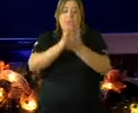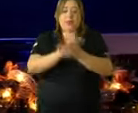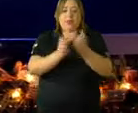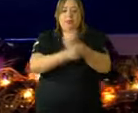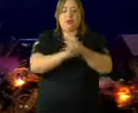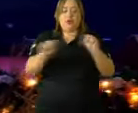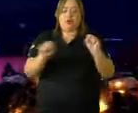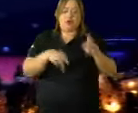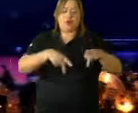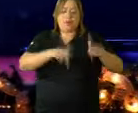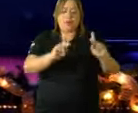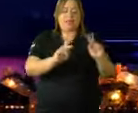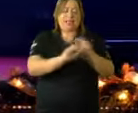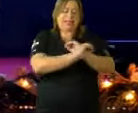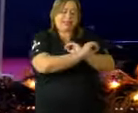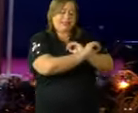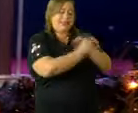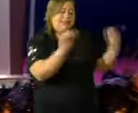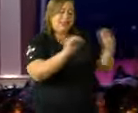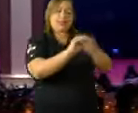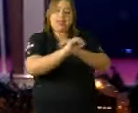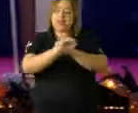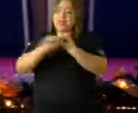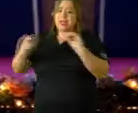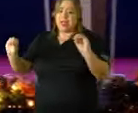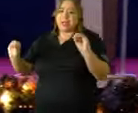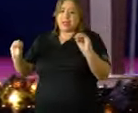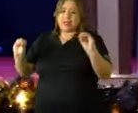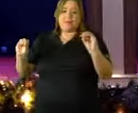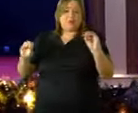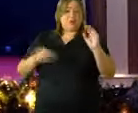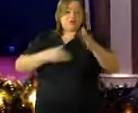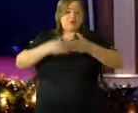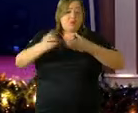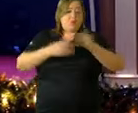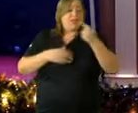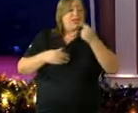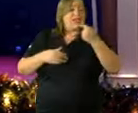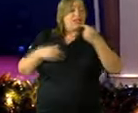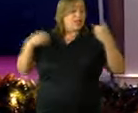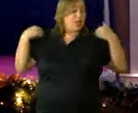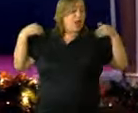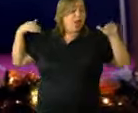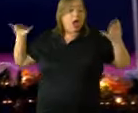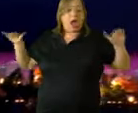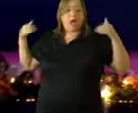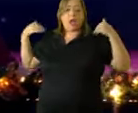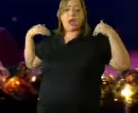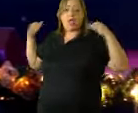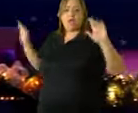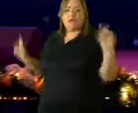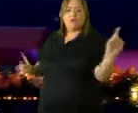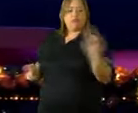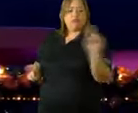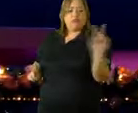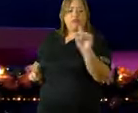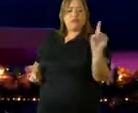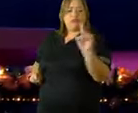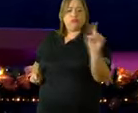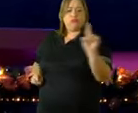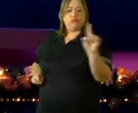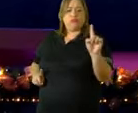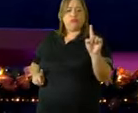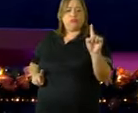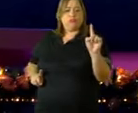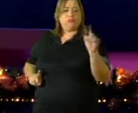que nada ni nadie. Pueden decir que un ángel lo dijo en la esquina. Otra cosa. Yo no le creo a los ángeles que vengan a hablarme